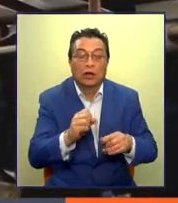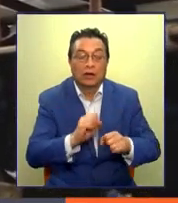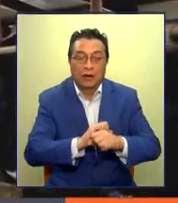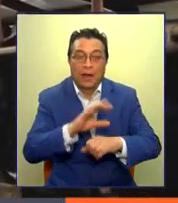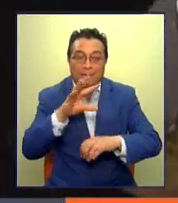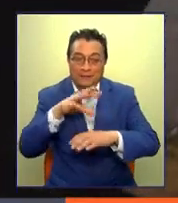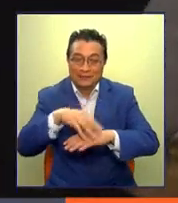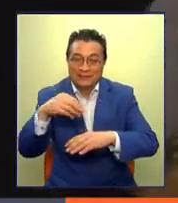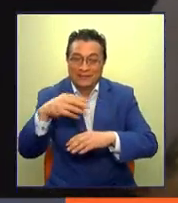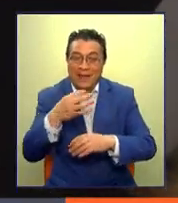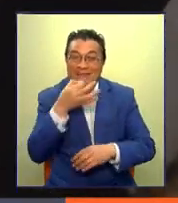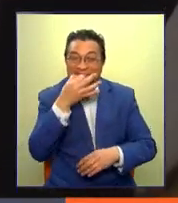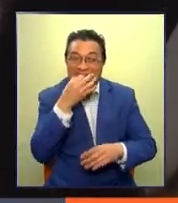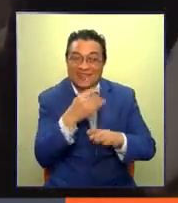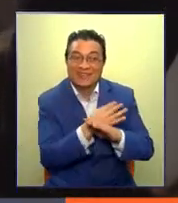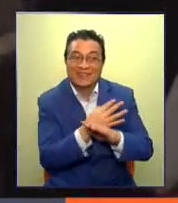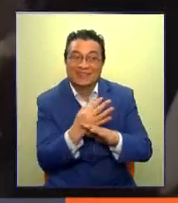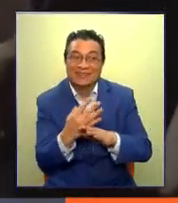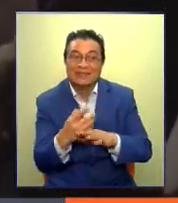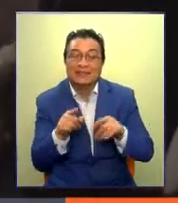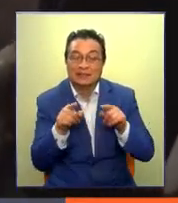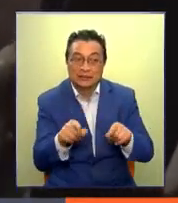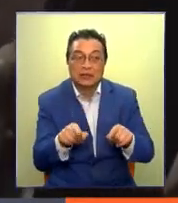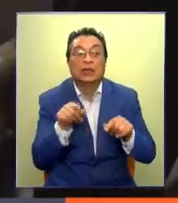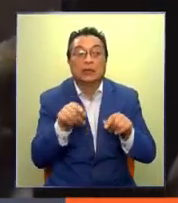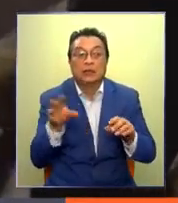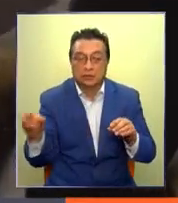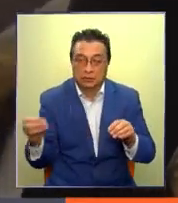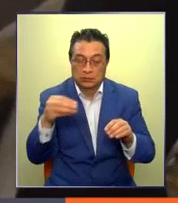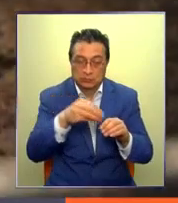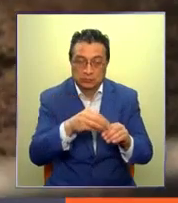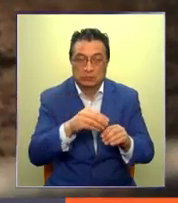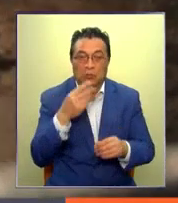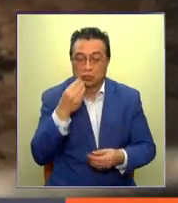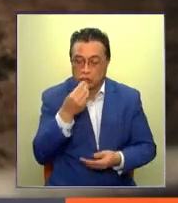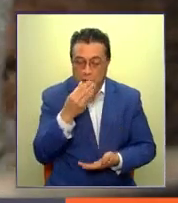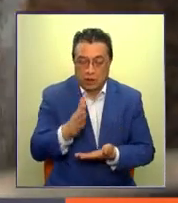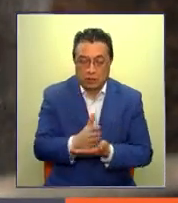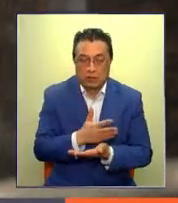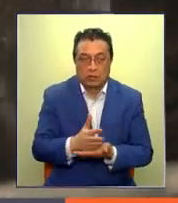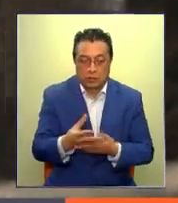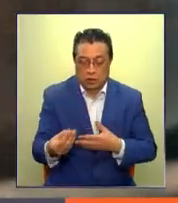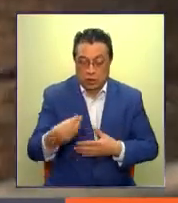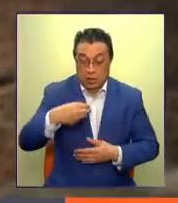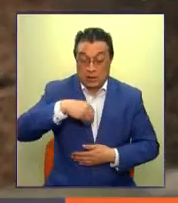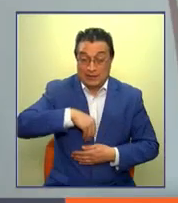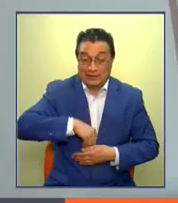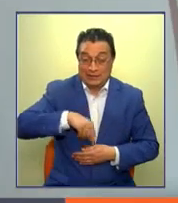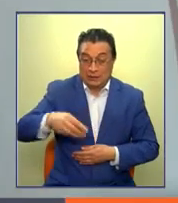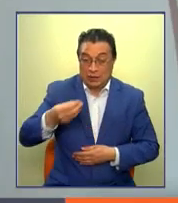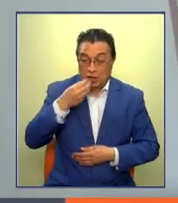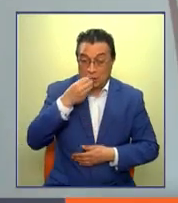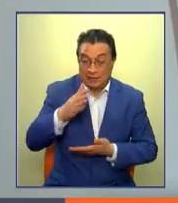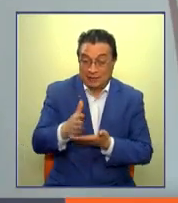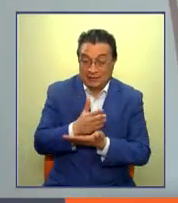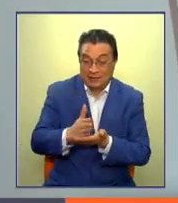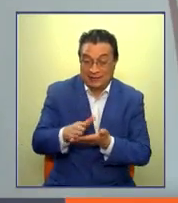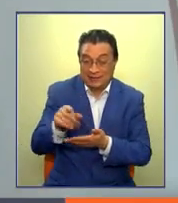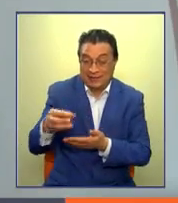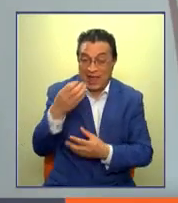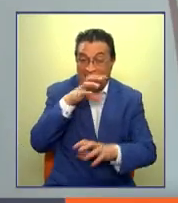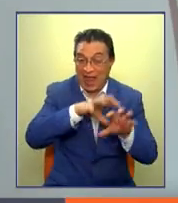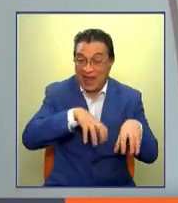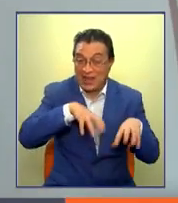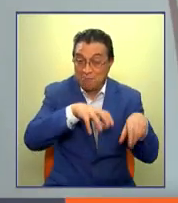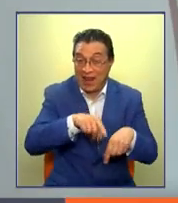particular, lemongrass, que la incorpora a las dietas, y como efecto de la incorporación, ¿no es cierto?, de la dieta que consumen los